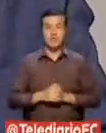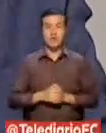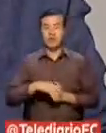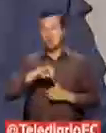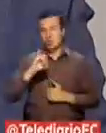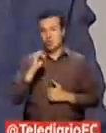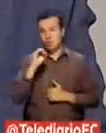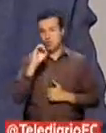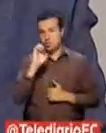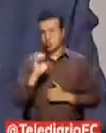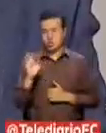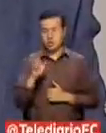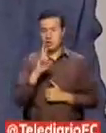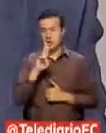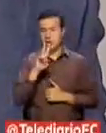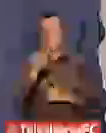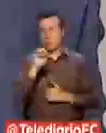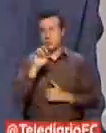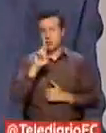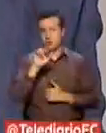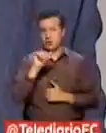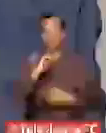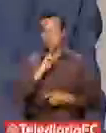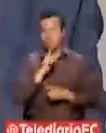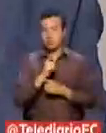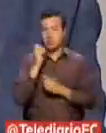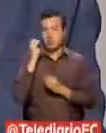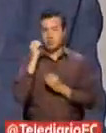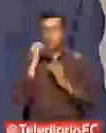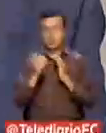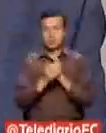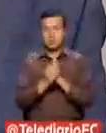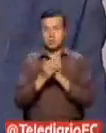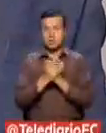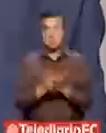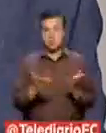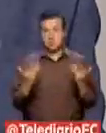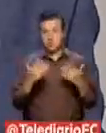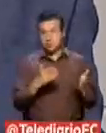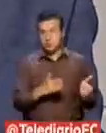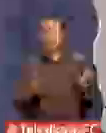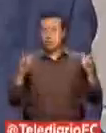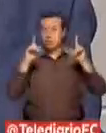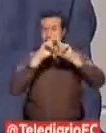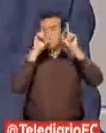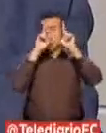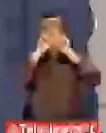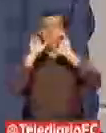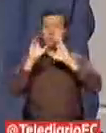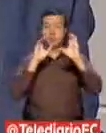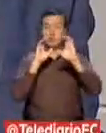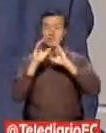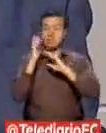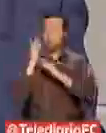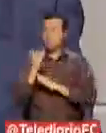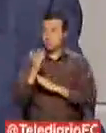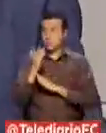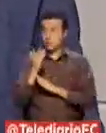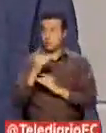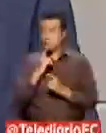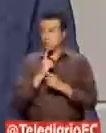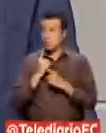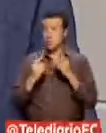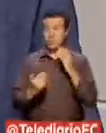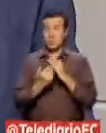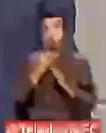Rivera, docente, investigador, consultor y capacitador para medios y empresas de comunicación digital y